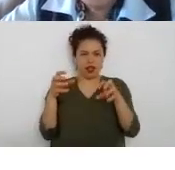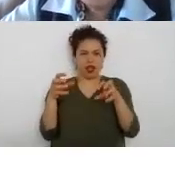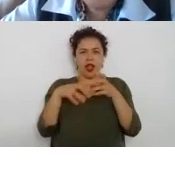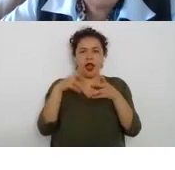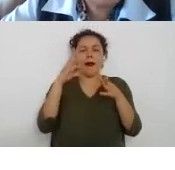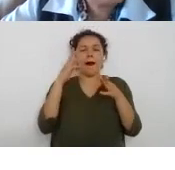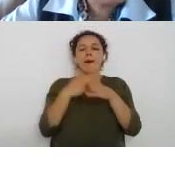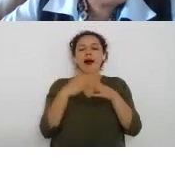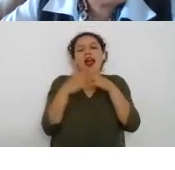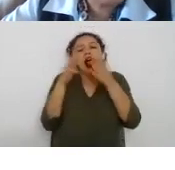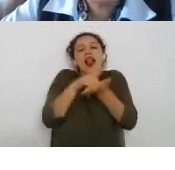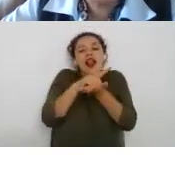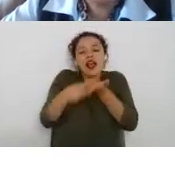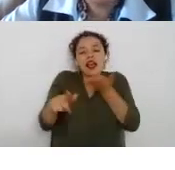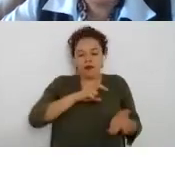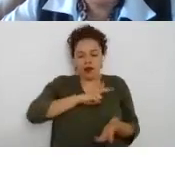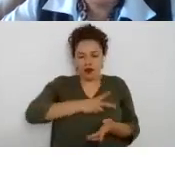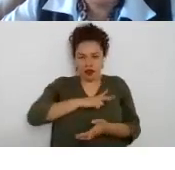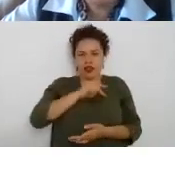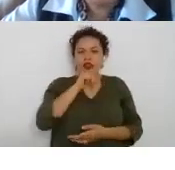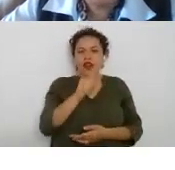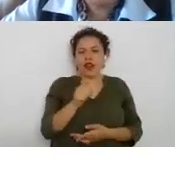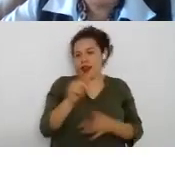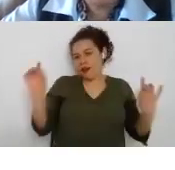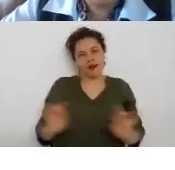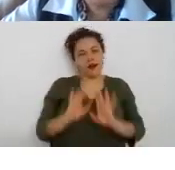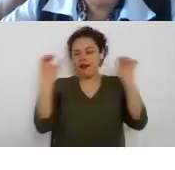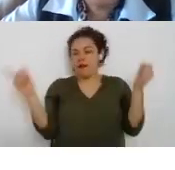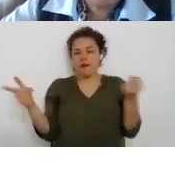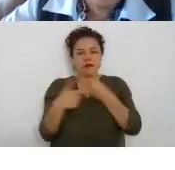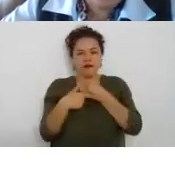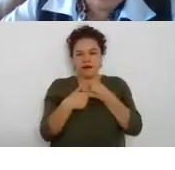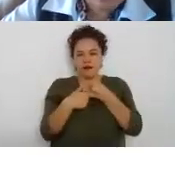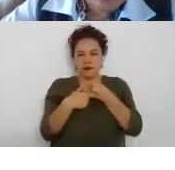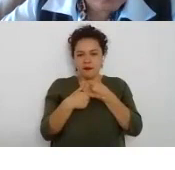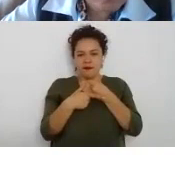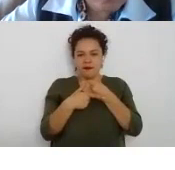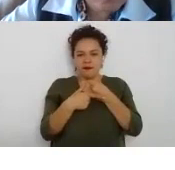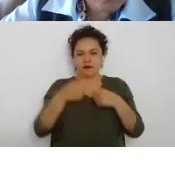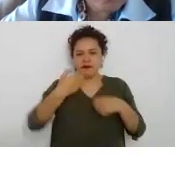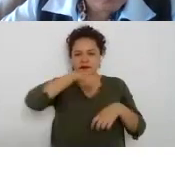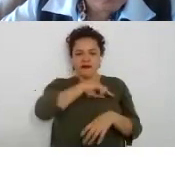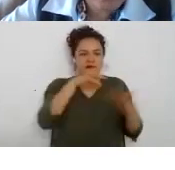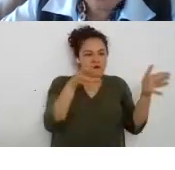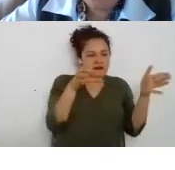estéril, ¿ok? Si en dado caso, por X o Y situación, no tenemos nuestro botiquín a la